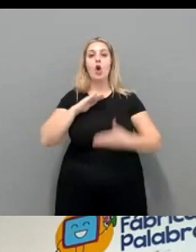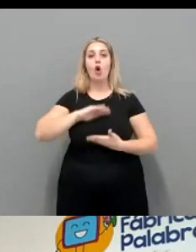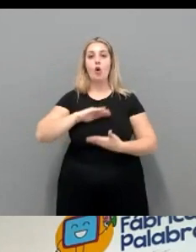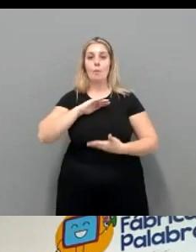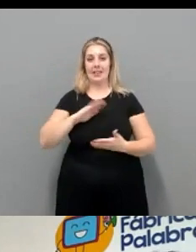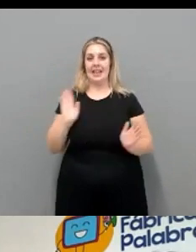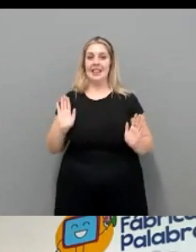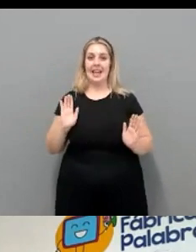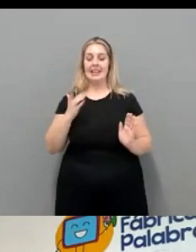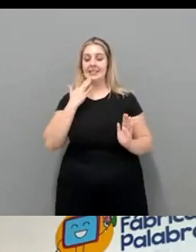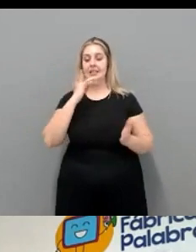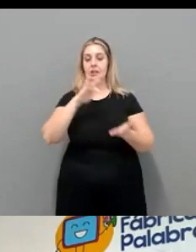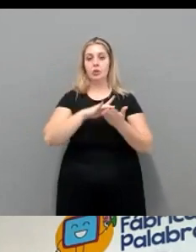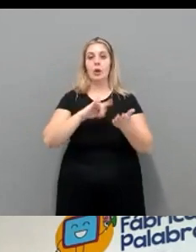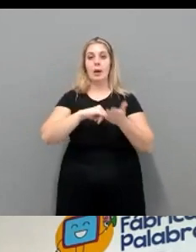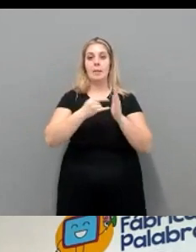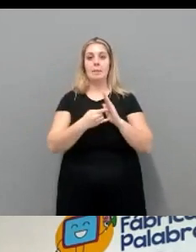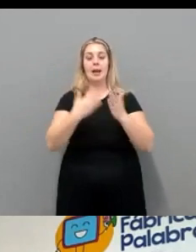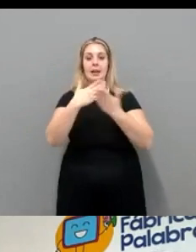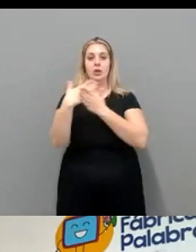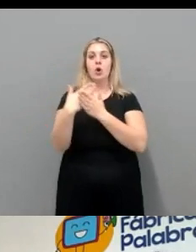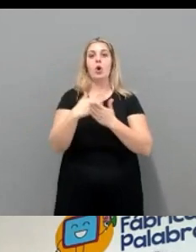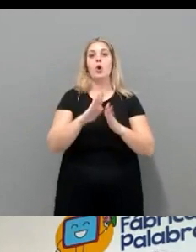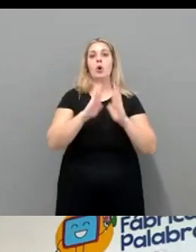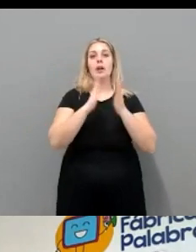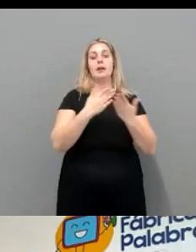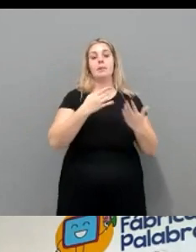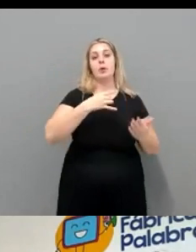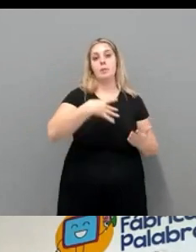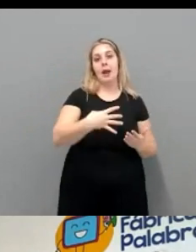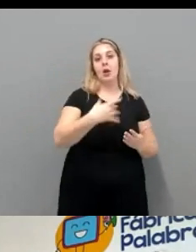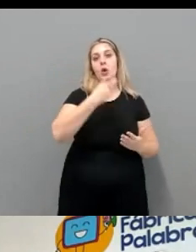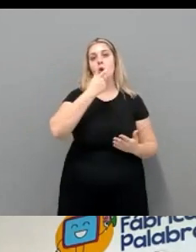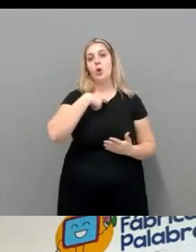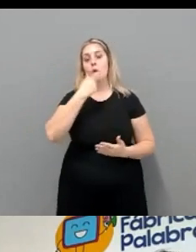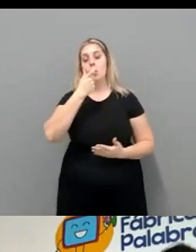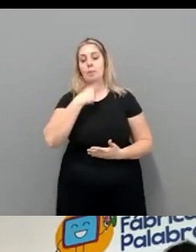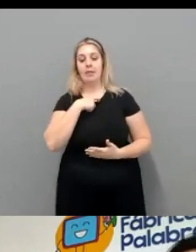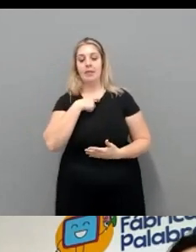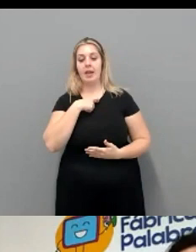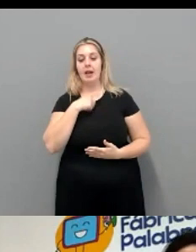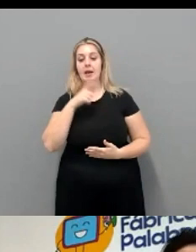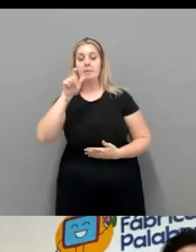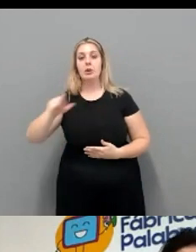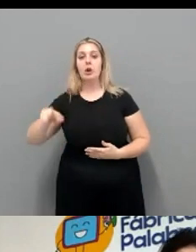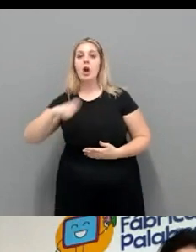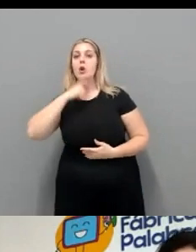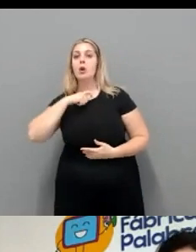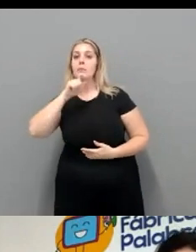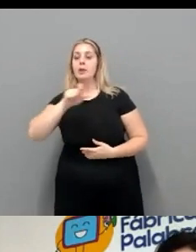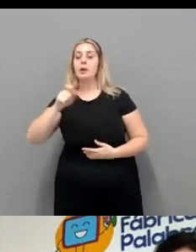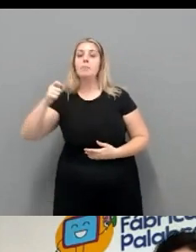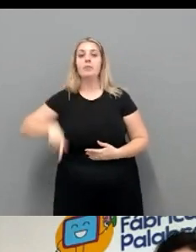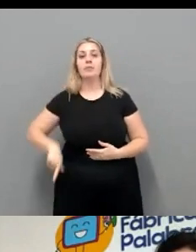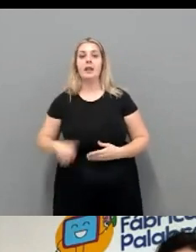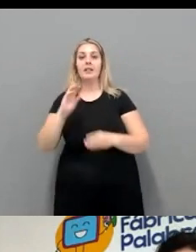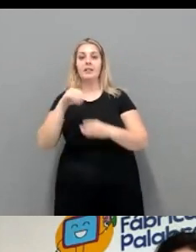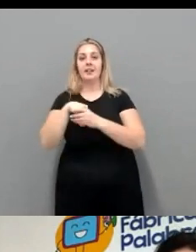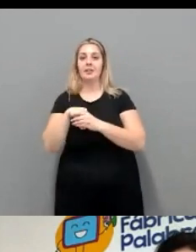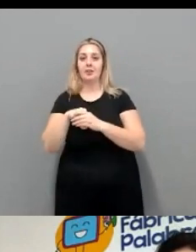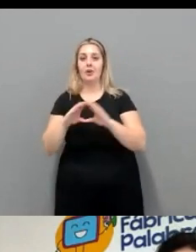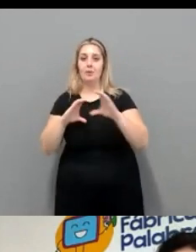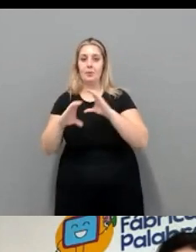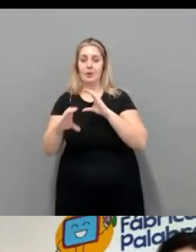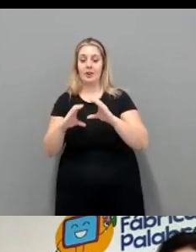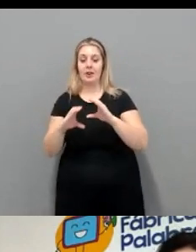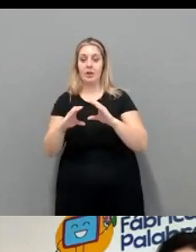nos vamos a planes de estudios o al libro blanco de la logopedia de la ANECA, los logopedas son los profesionales formados en comunicación.